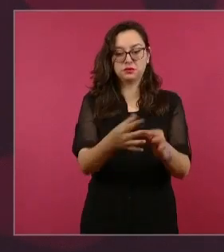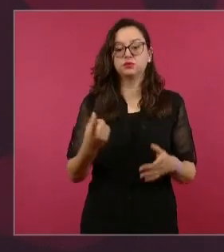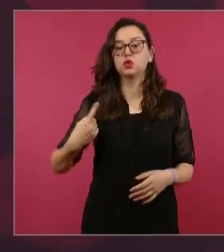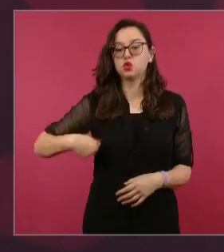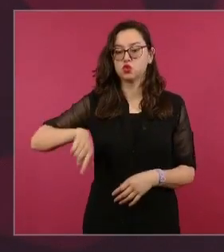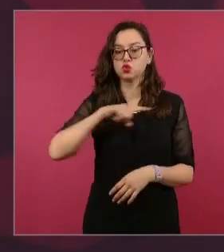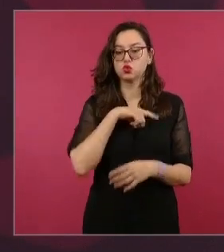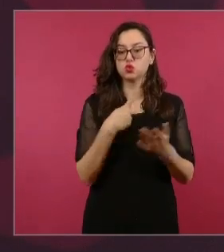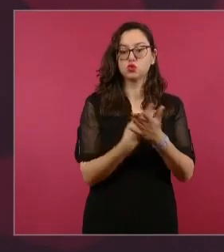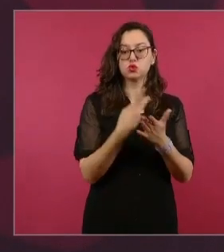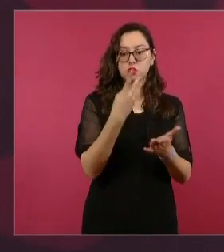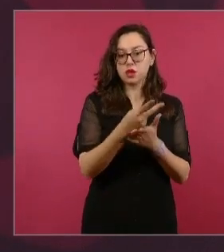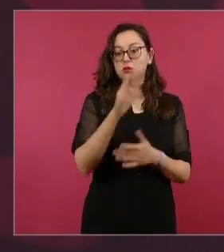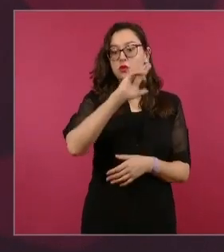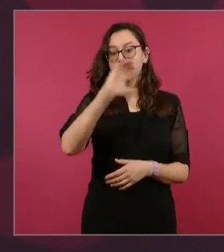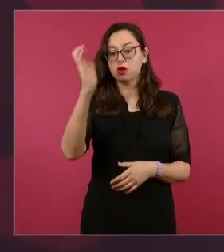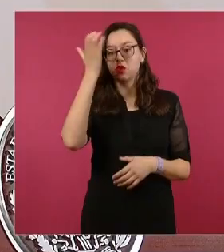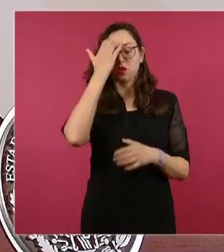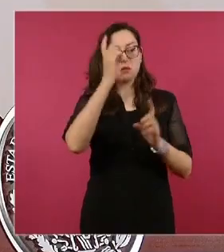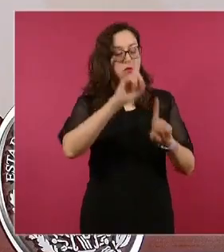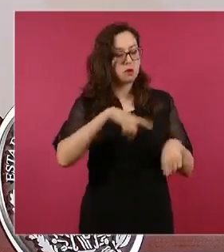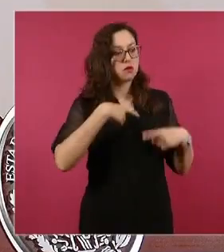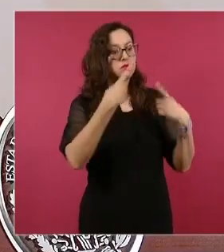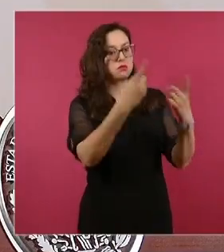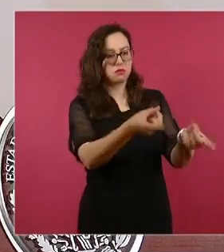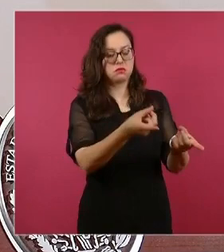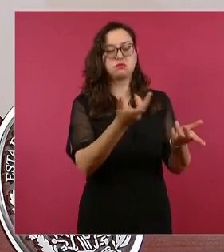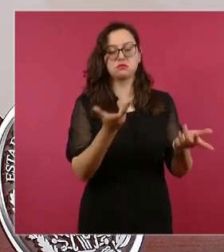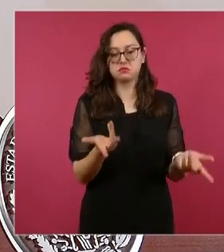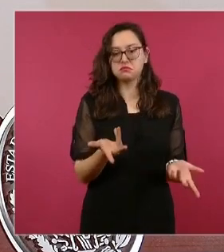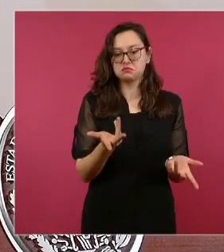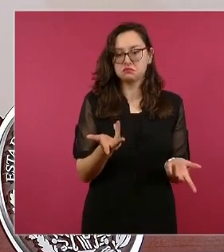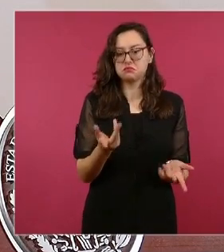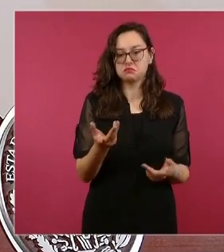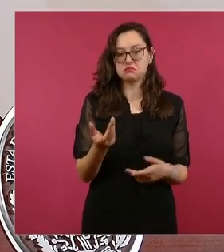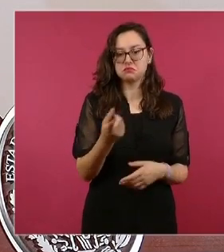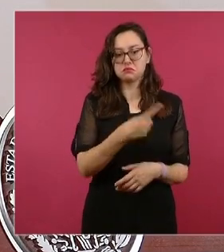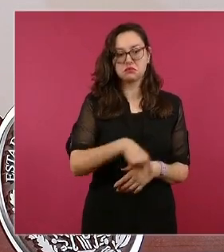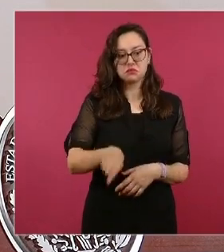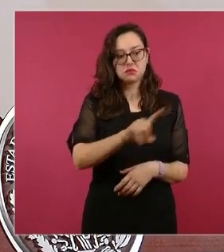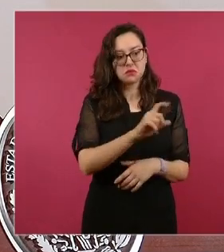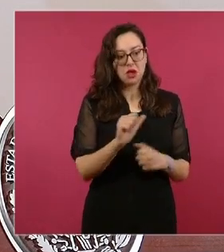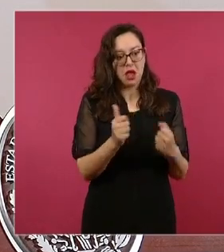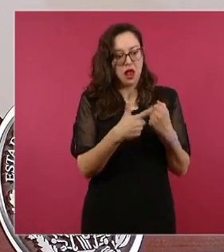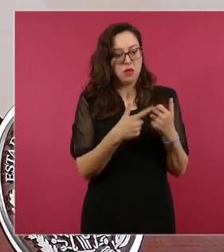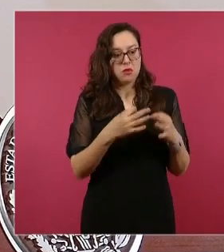algo importante en beneficio de la gente.